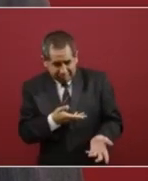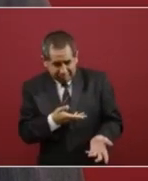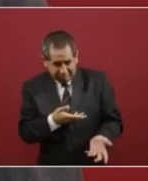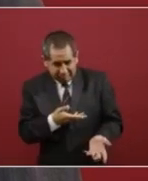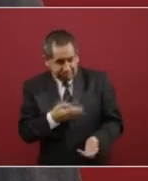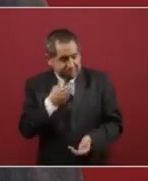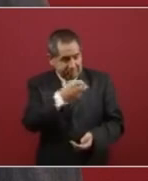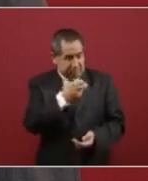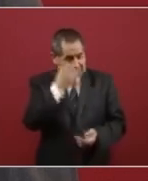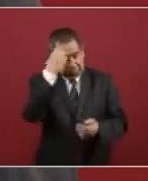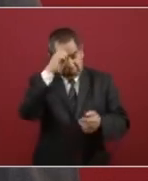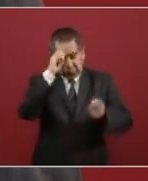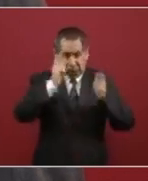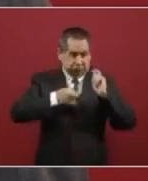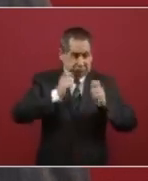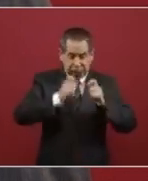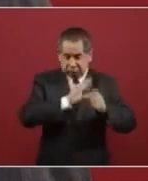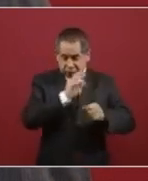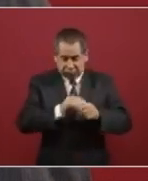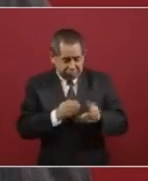¿Esos son los expertos?